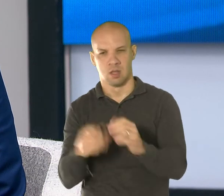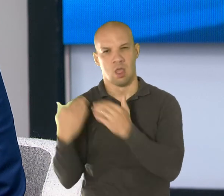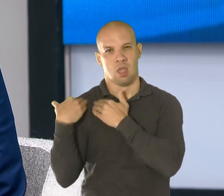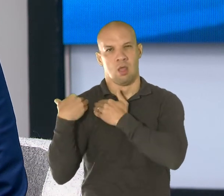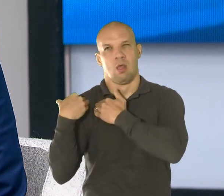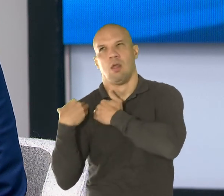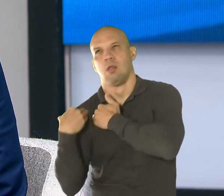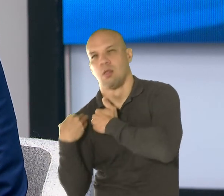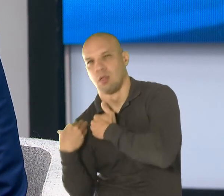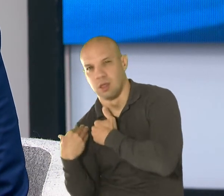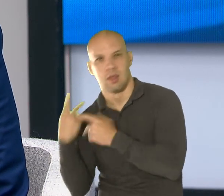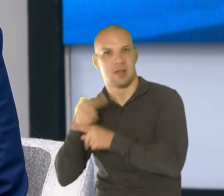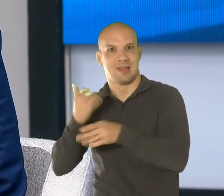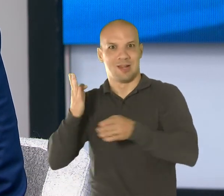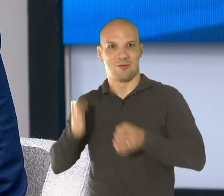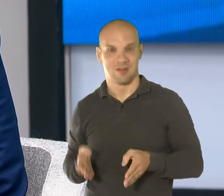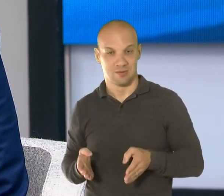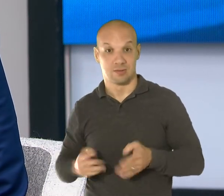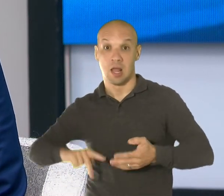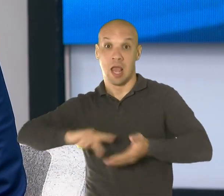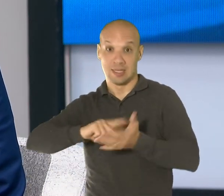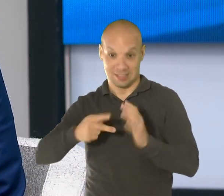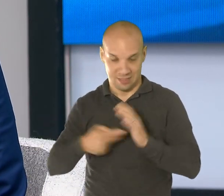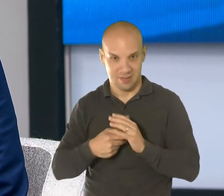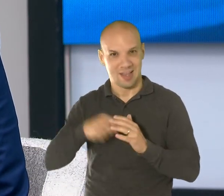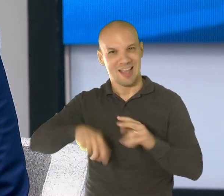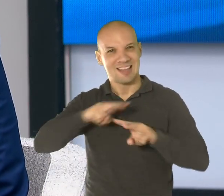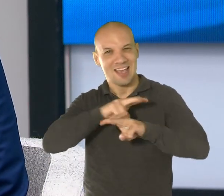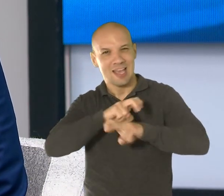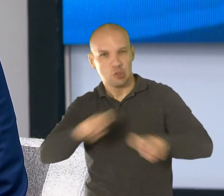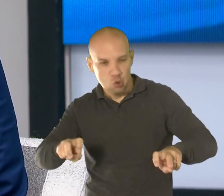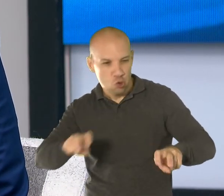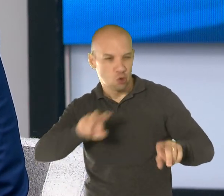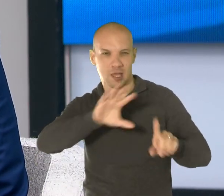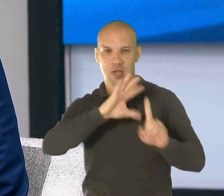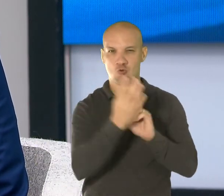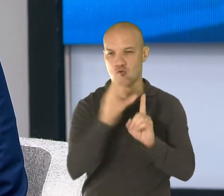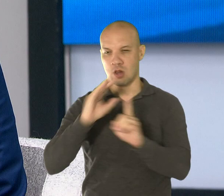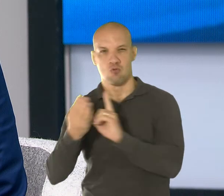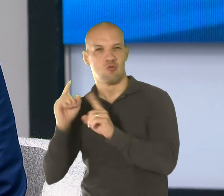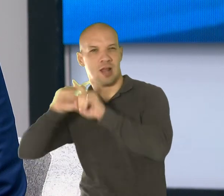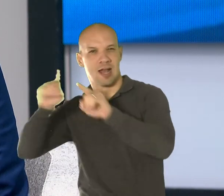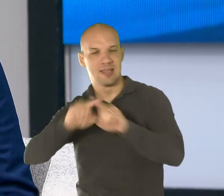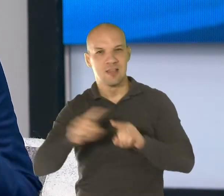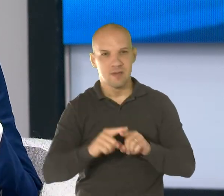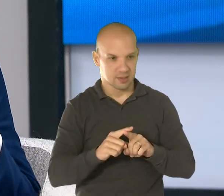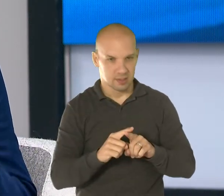cuidador. Así que este estudio transcultural, ¿qué está trabajando? En los 3 países,